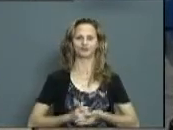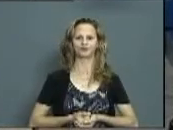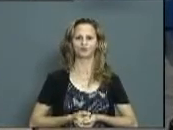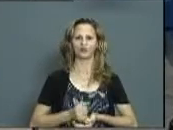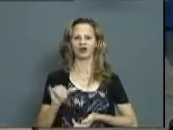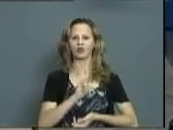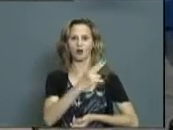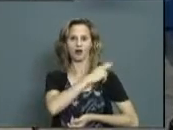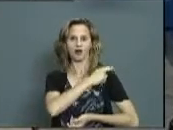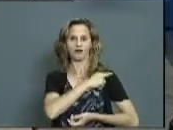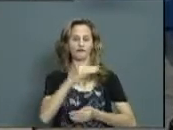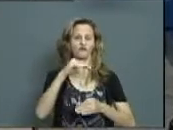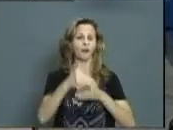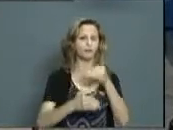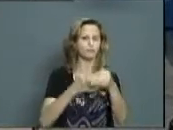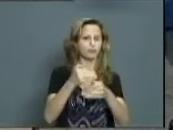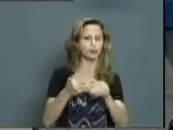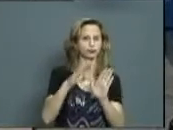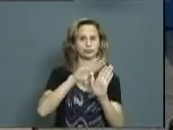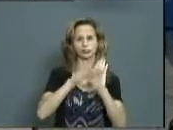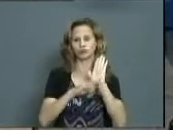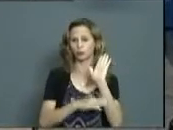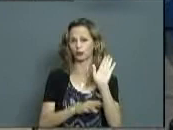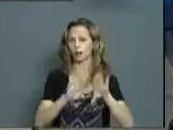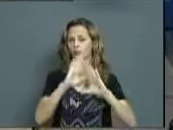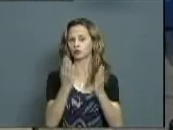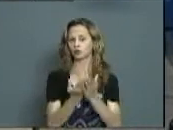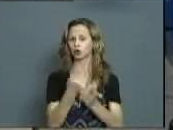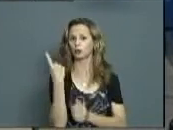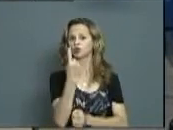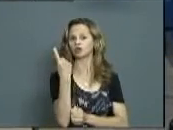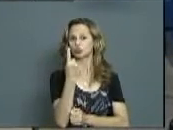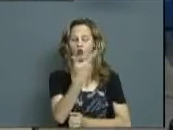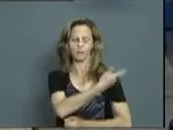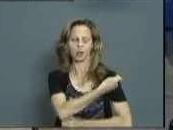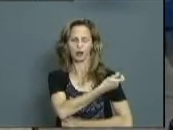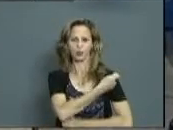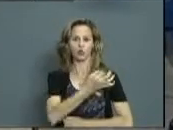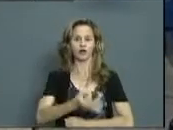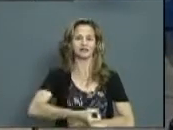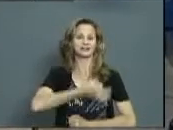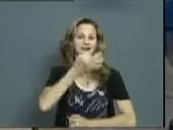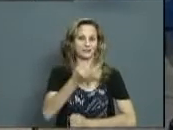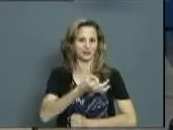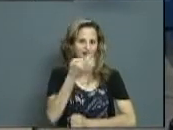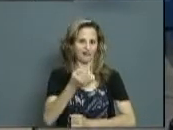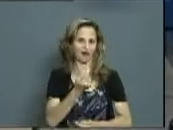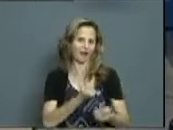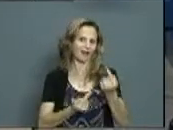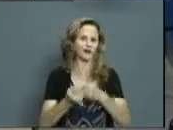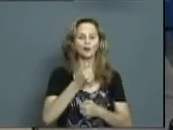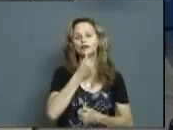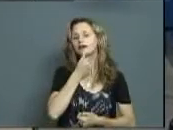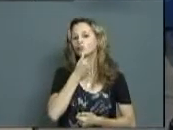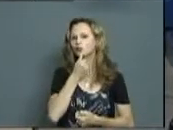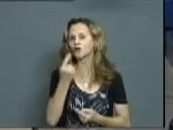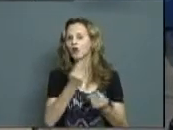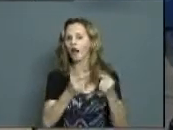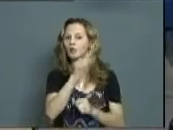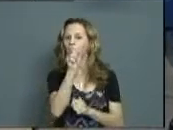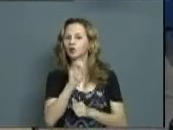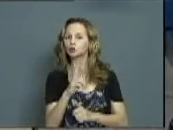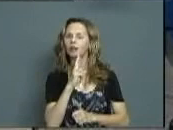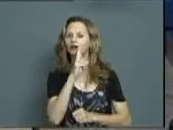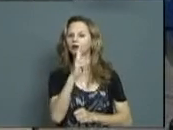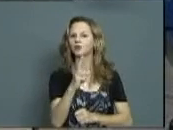de Vacunación en el municipio capital. Buenas tardes. Buenas tardes. Qué bueno esté con nosotros para explicar algunos términos acerca de la vacunación en el